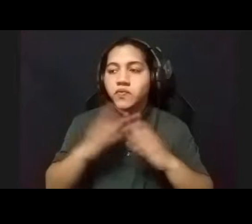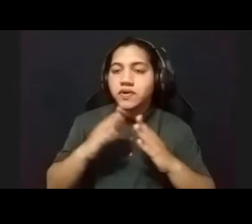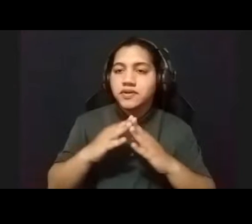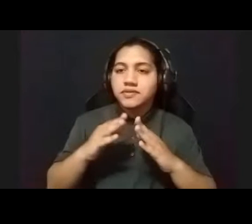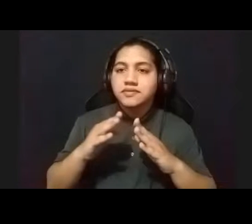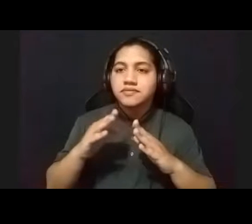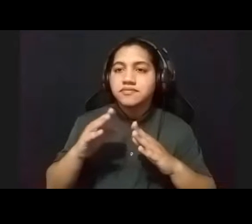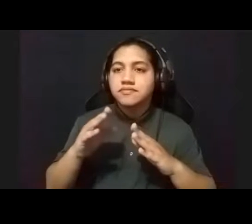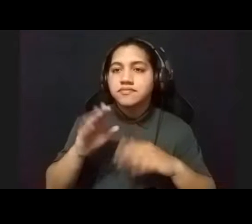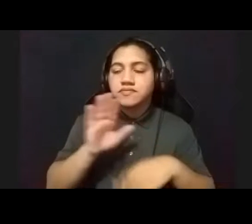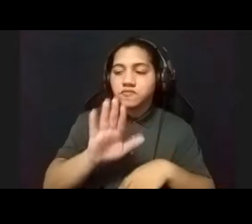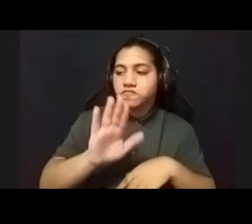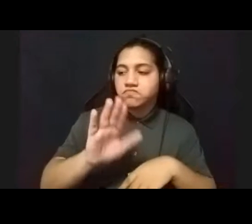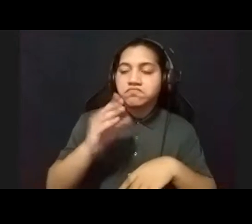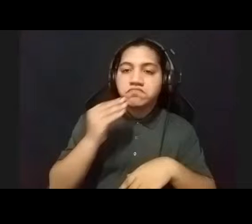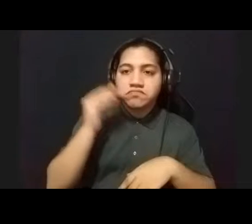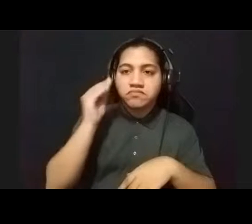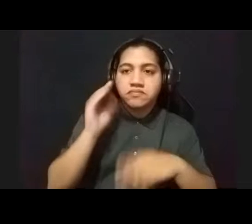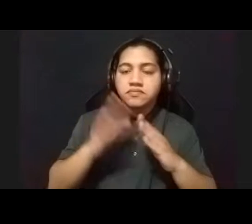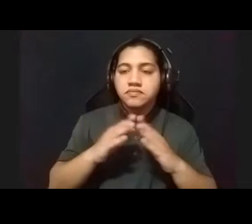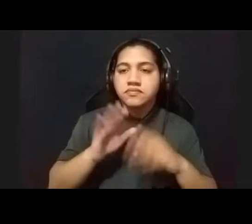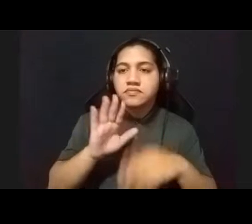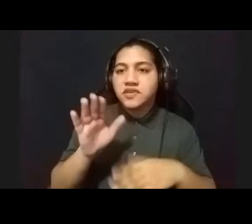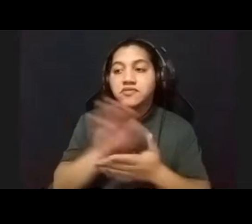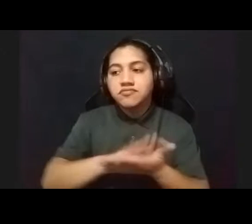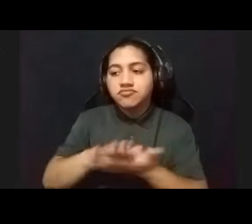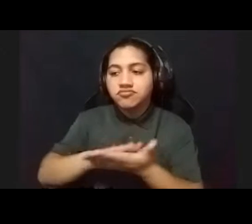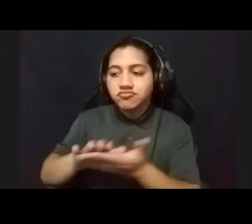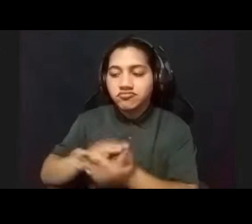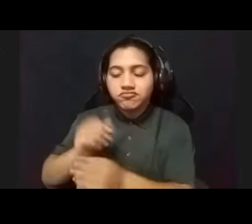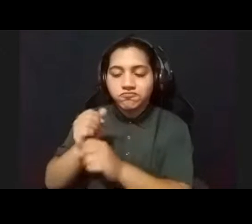tiene una casa propia, que la mantiene muy limpia,